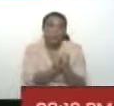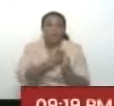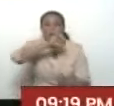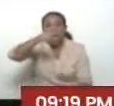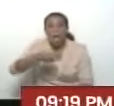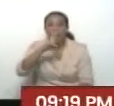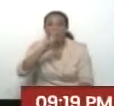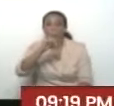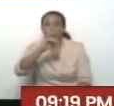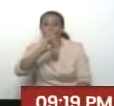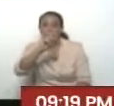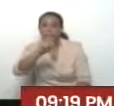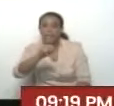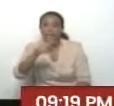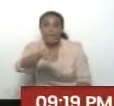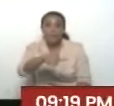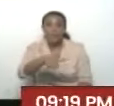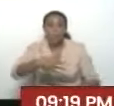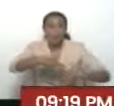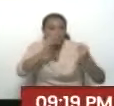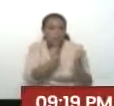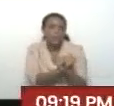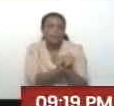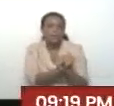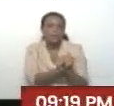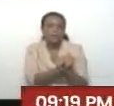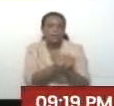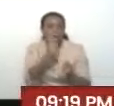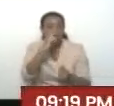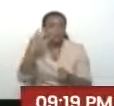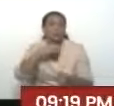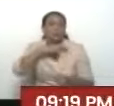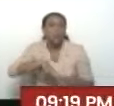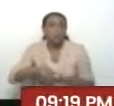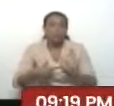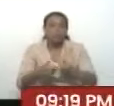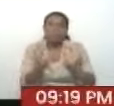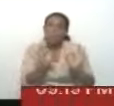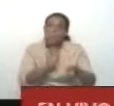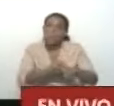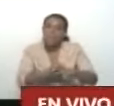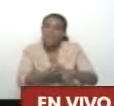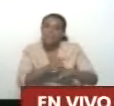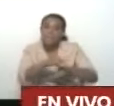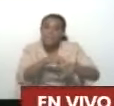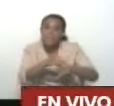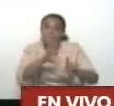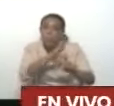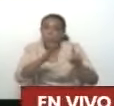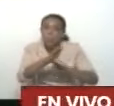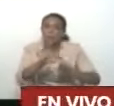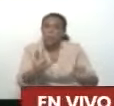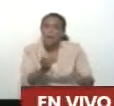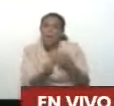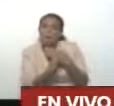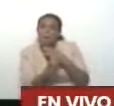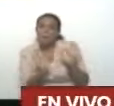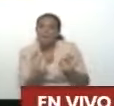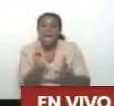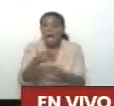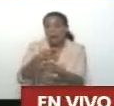Junín, que ahí Bolívar era su batalla. Y bueno, estamos pendientes de que el ministro... Excelente, en